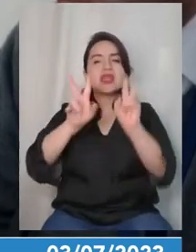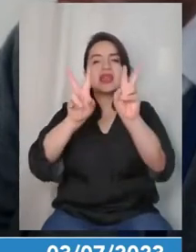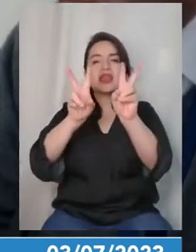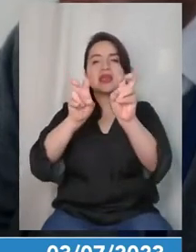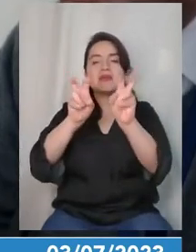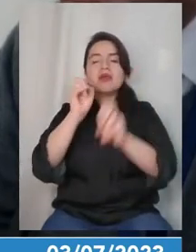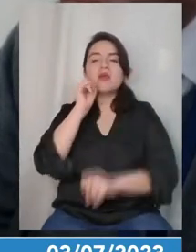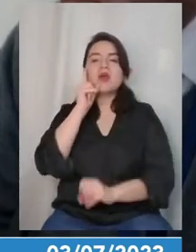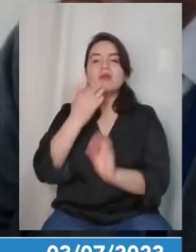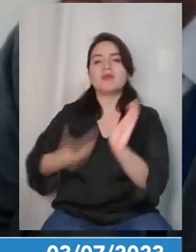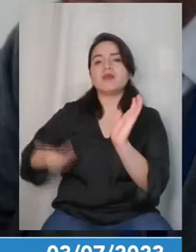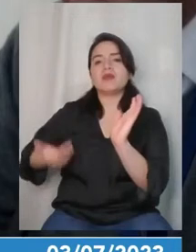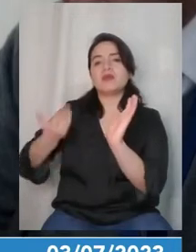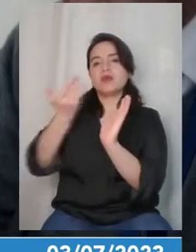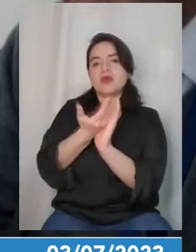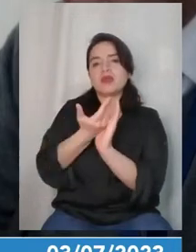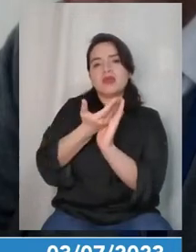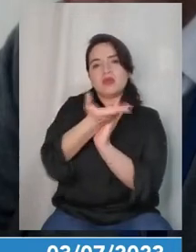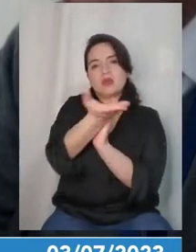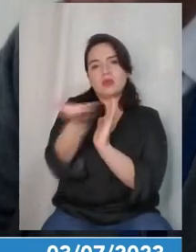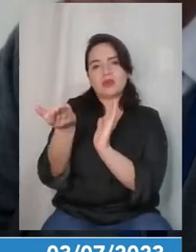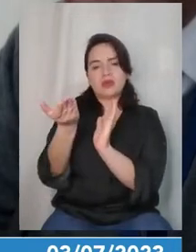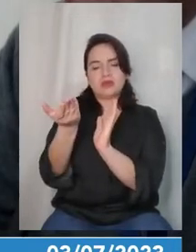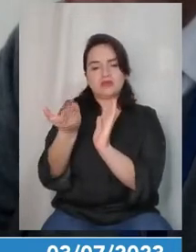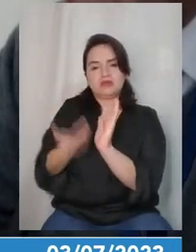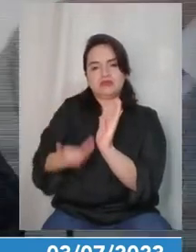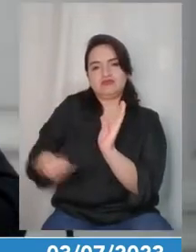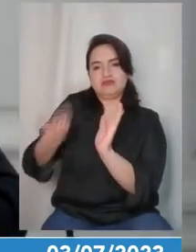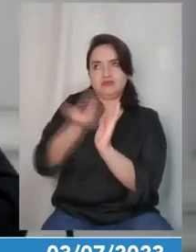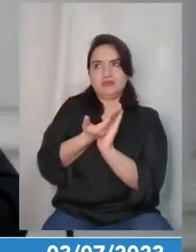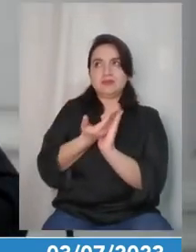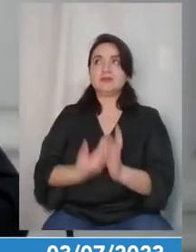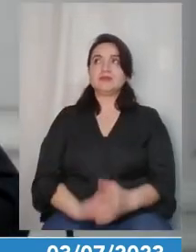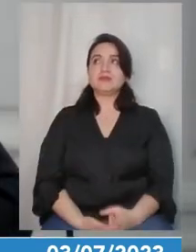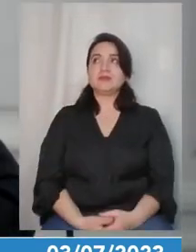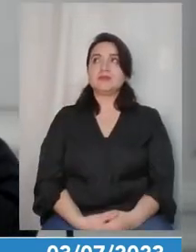propuesta que usted realiza? Muchas gracias.